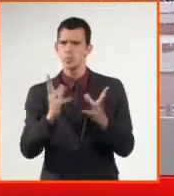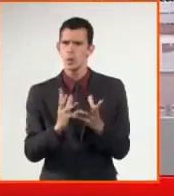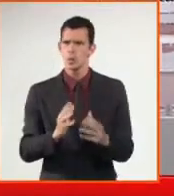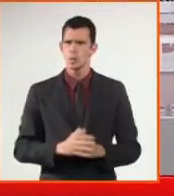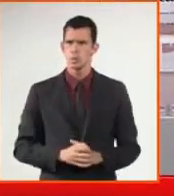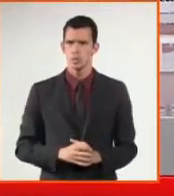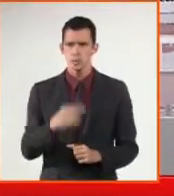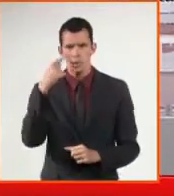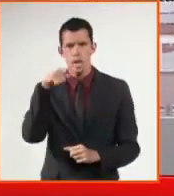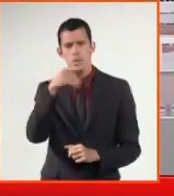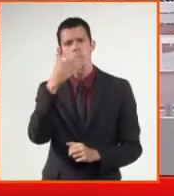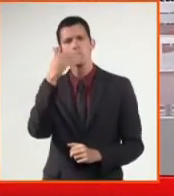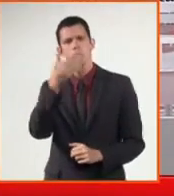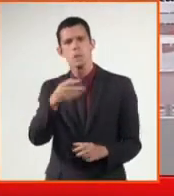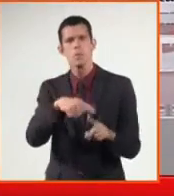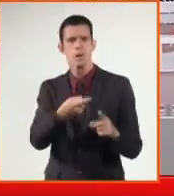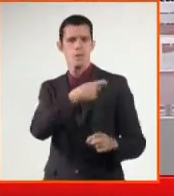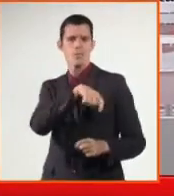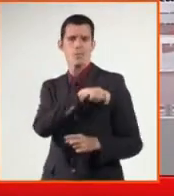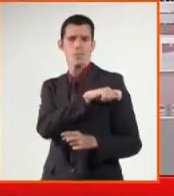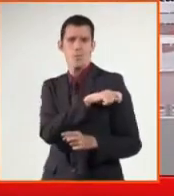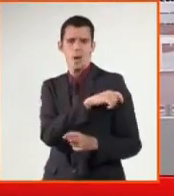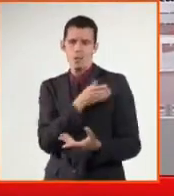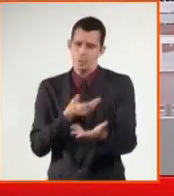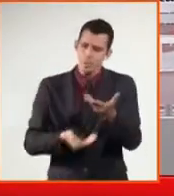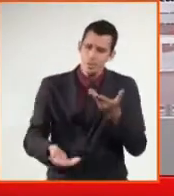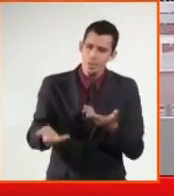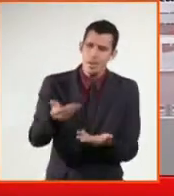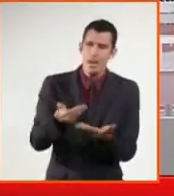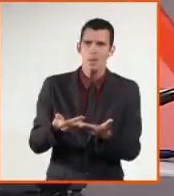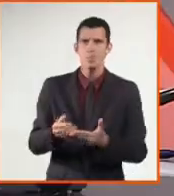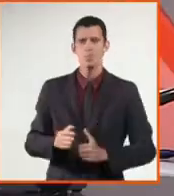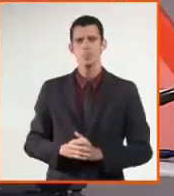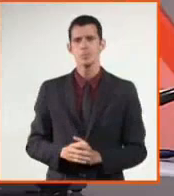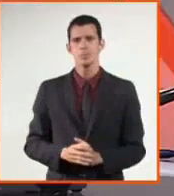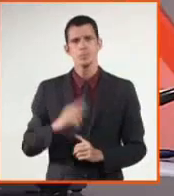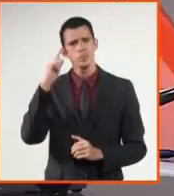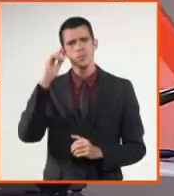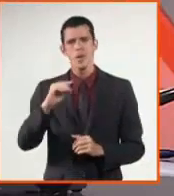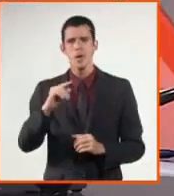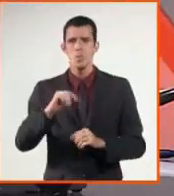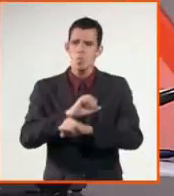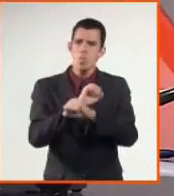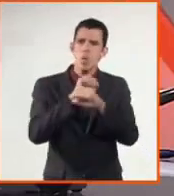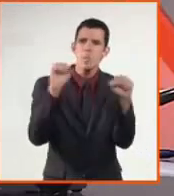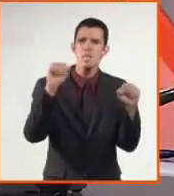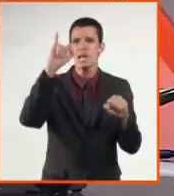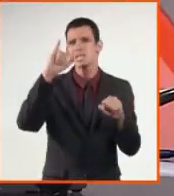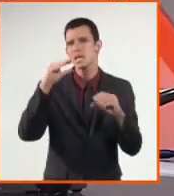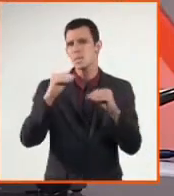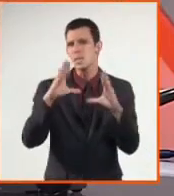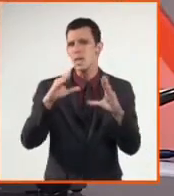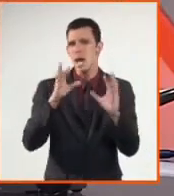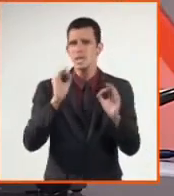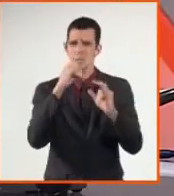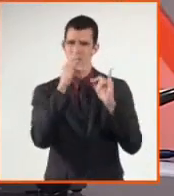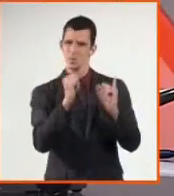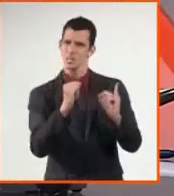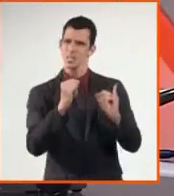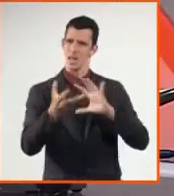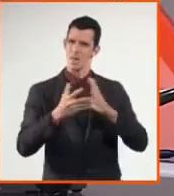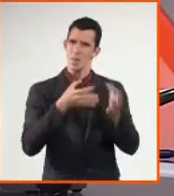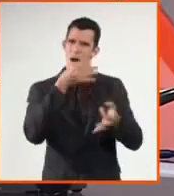creo que también contribuye junto con el ejercicio matutino que se hace en buenos días mientras el rebelde ha contribuido también a que